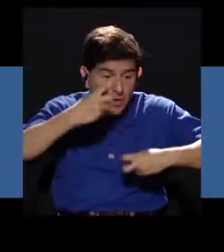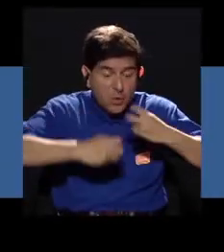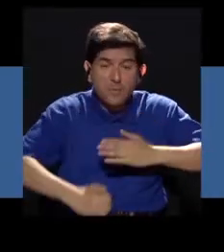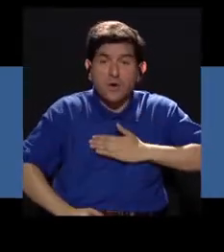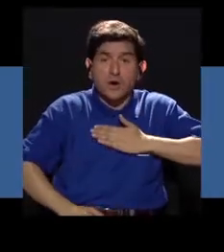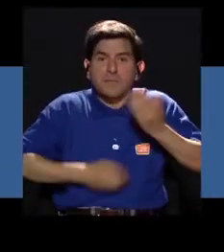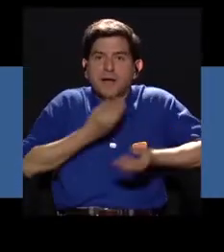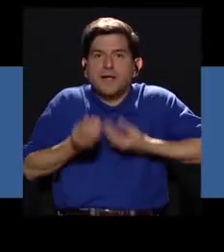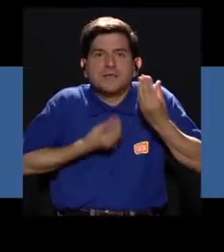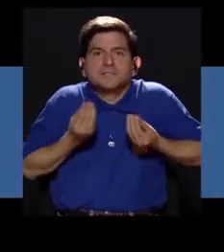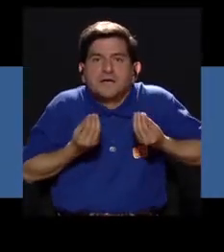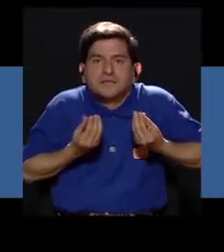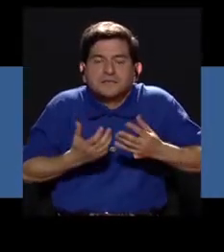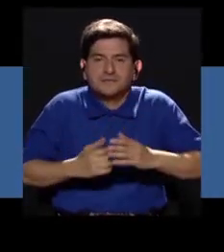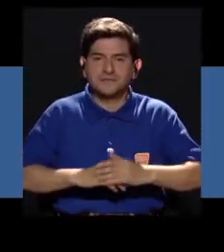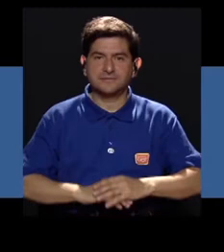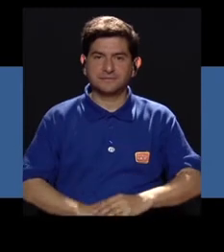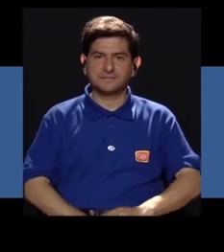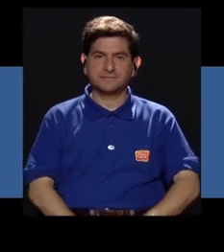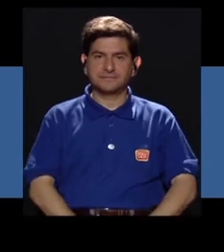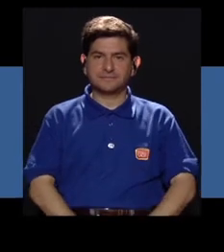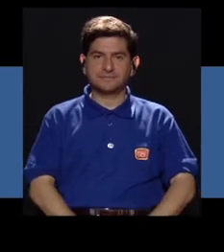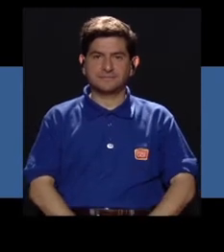¿Qué hacer en una crisis de asma?